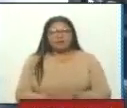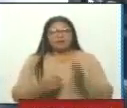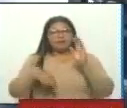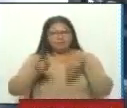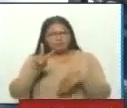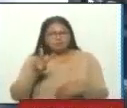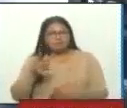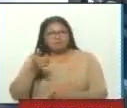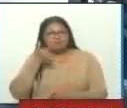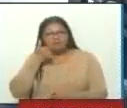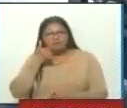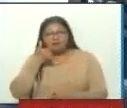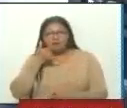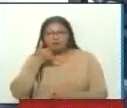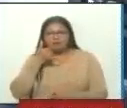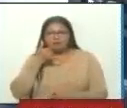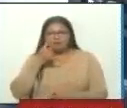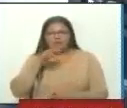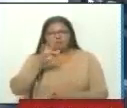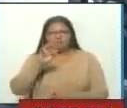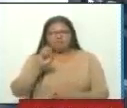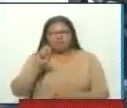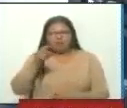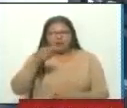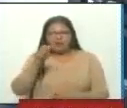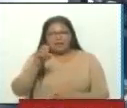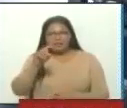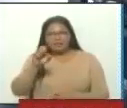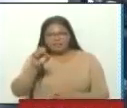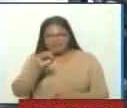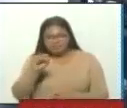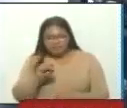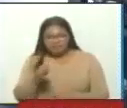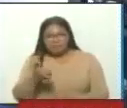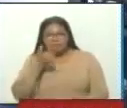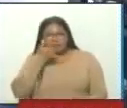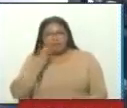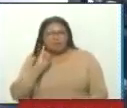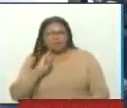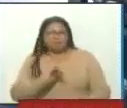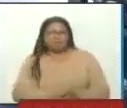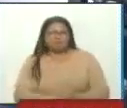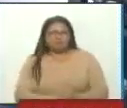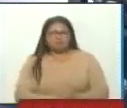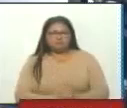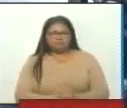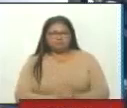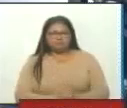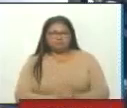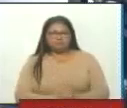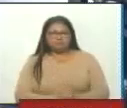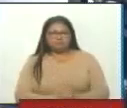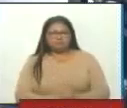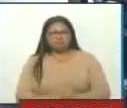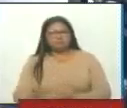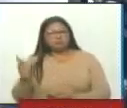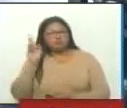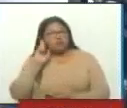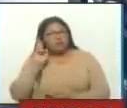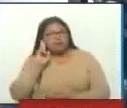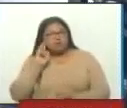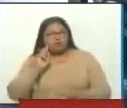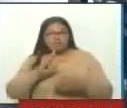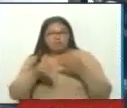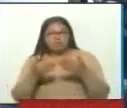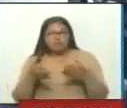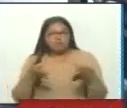el presidente en ese momento de Fogade, que era Rómulo Enrique. YBKE Mundial era una emisora de las que del grupo